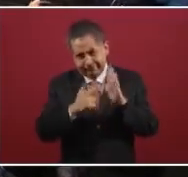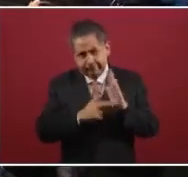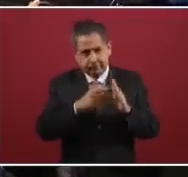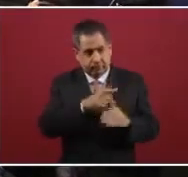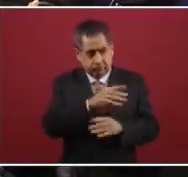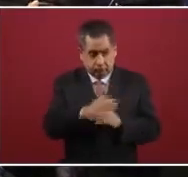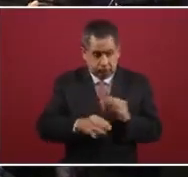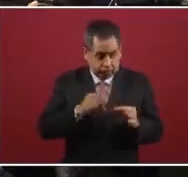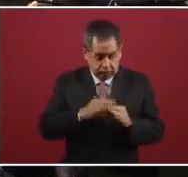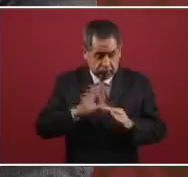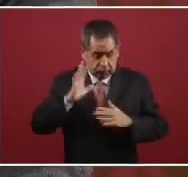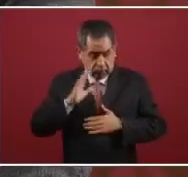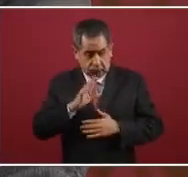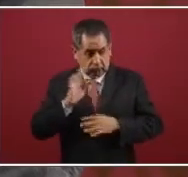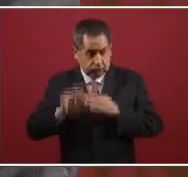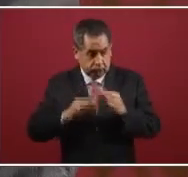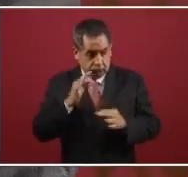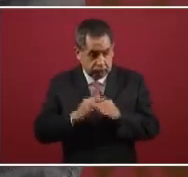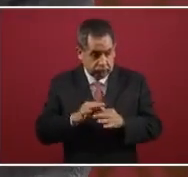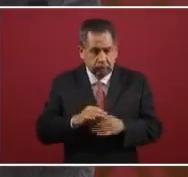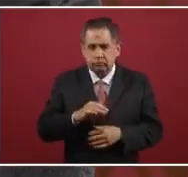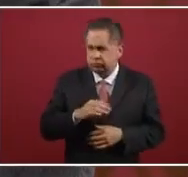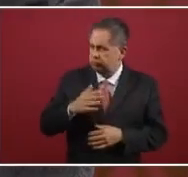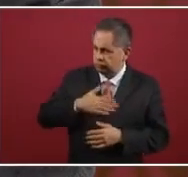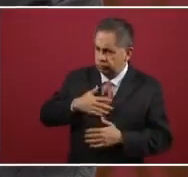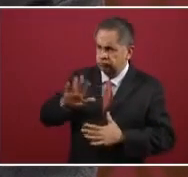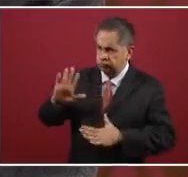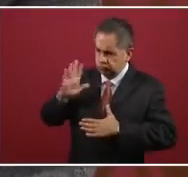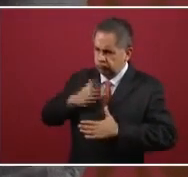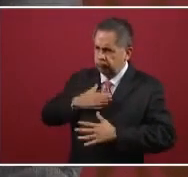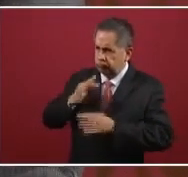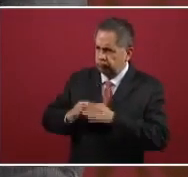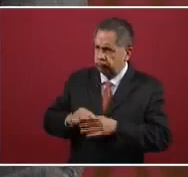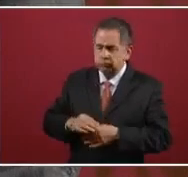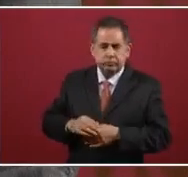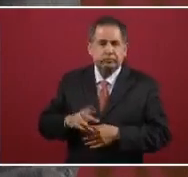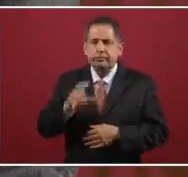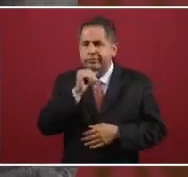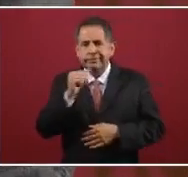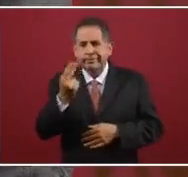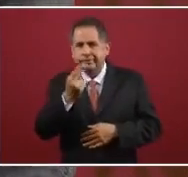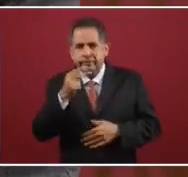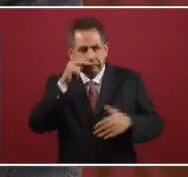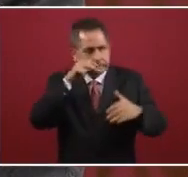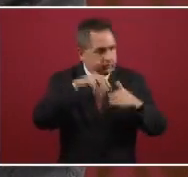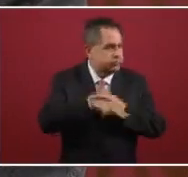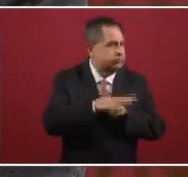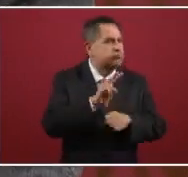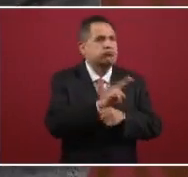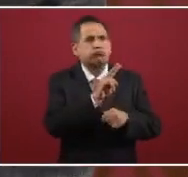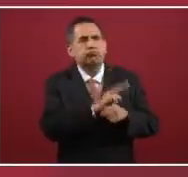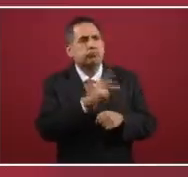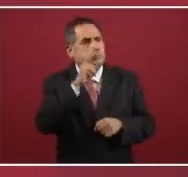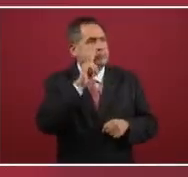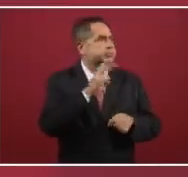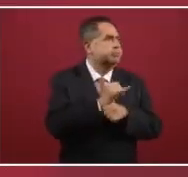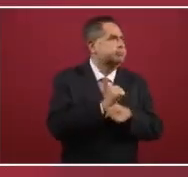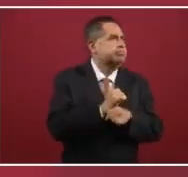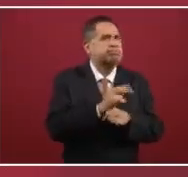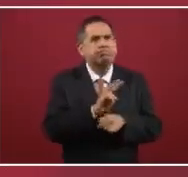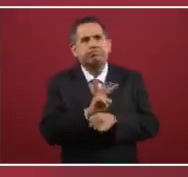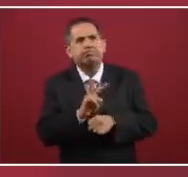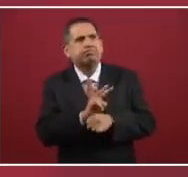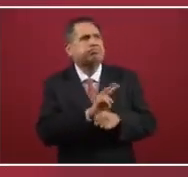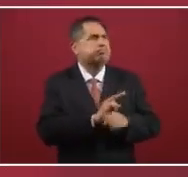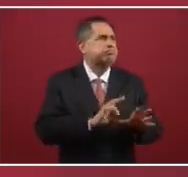modo que no vaya el inspector a supervisar, porque lo que suele pasar